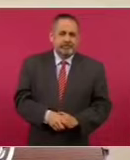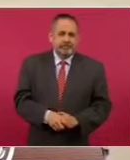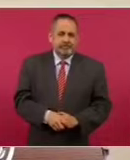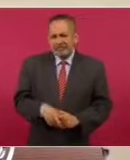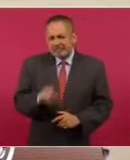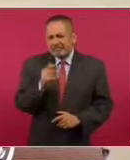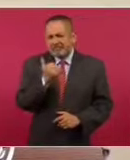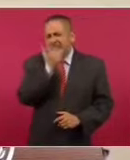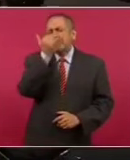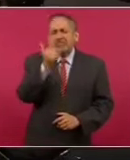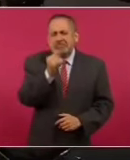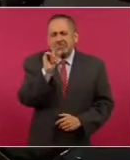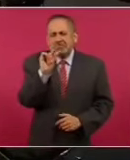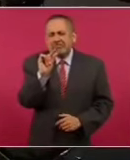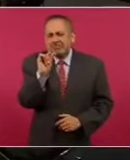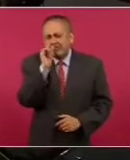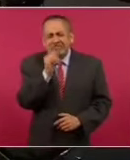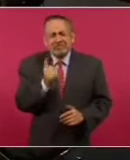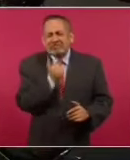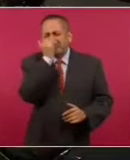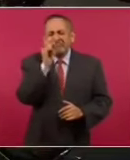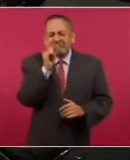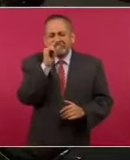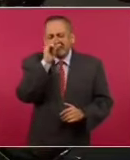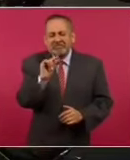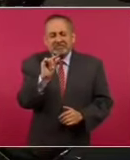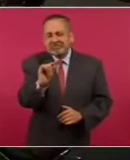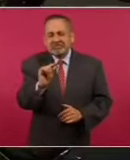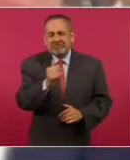Se equivocaron por muy poquito, ¿eh?